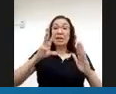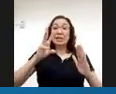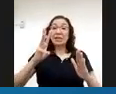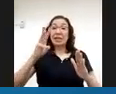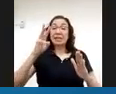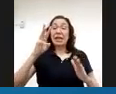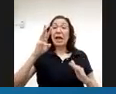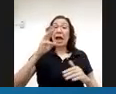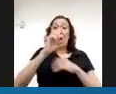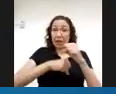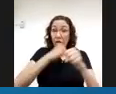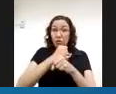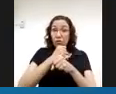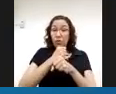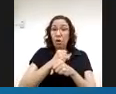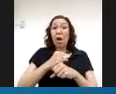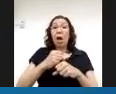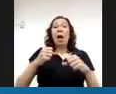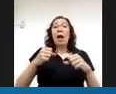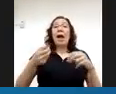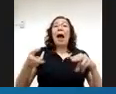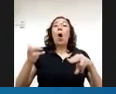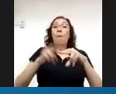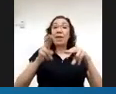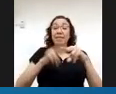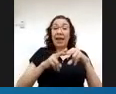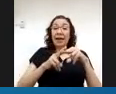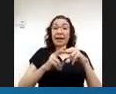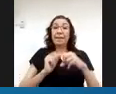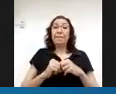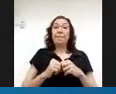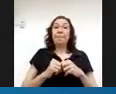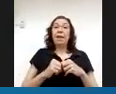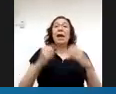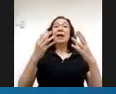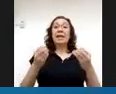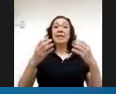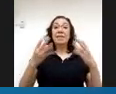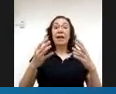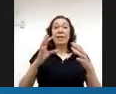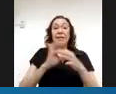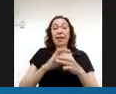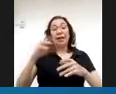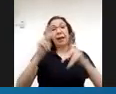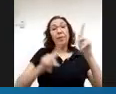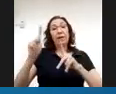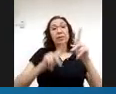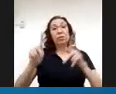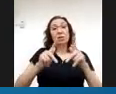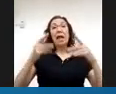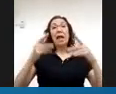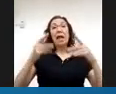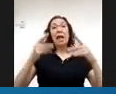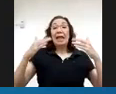5 años, que aumente la cantidad en las poblaciones que ya